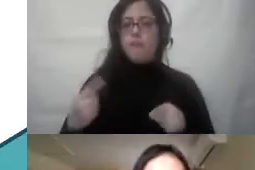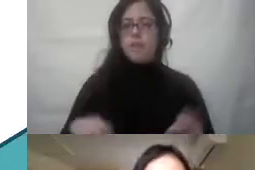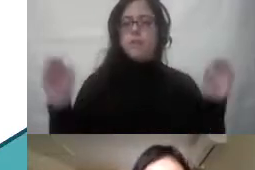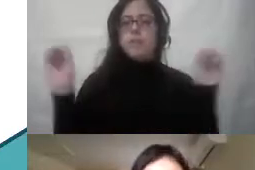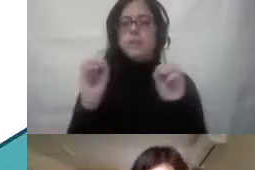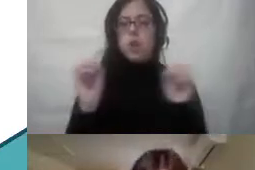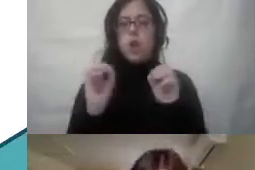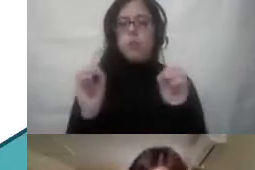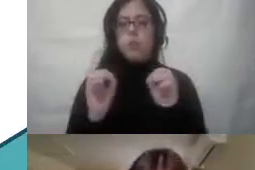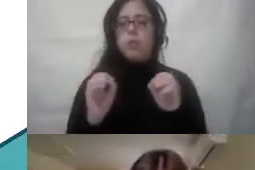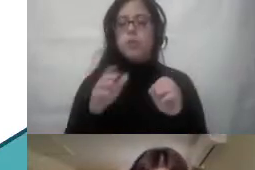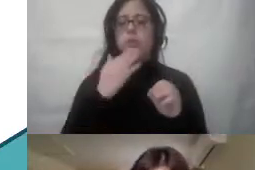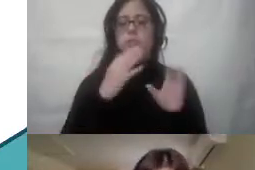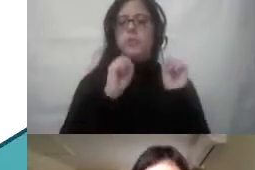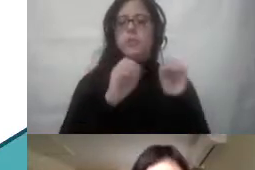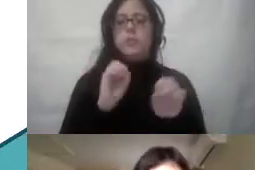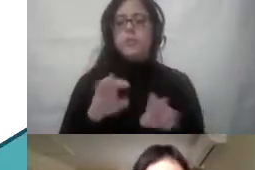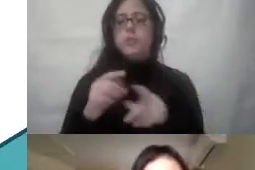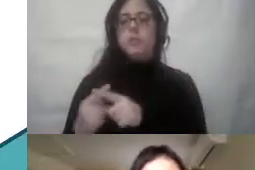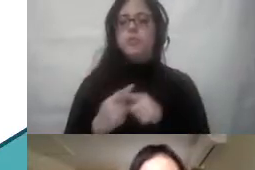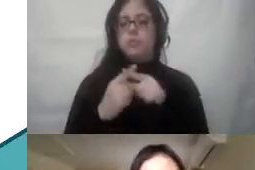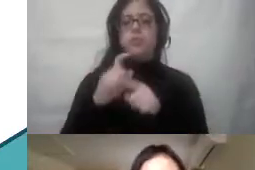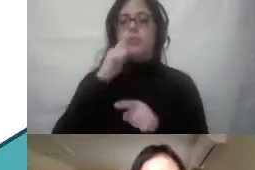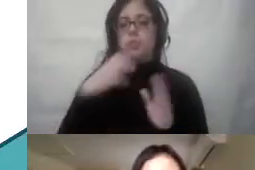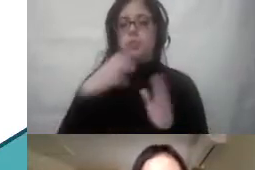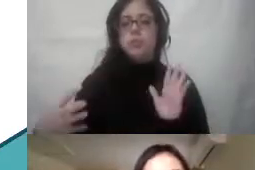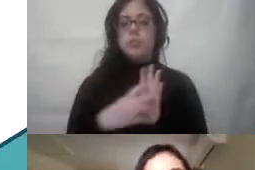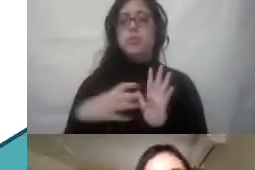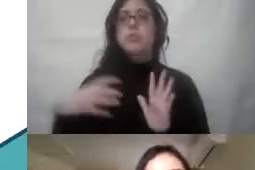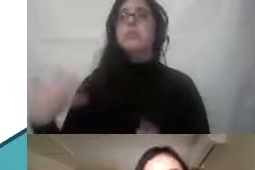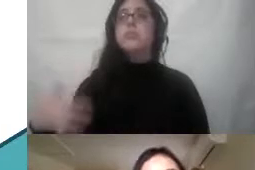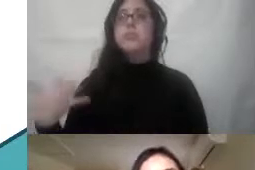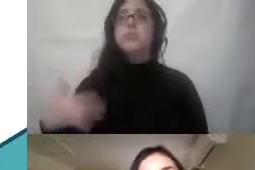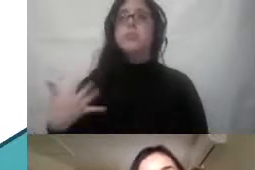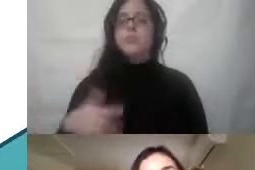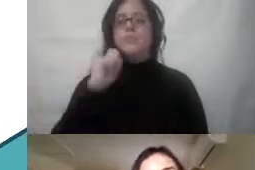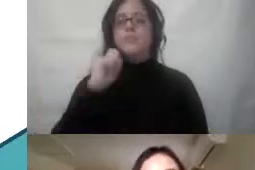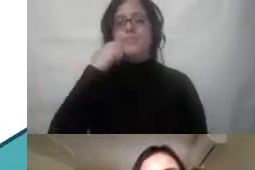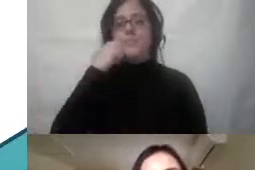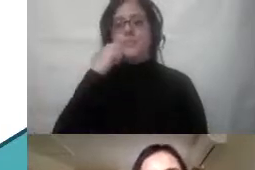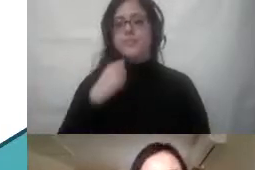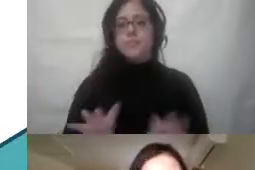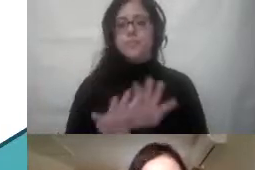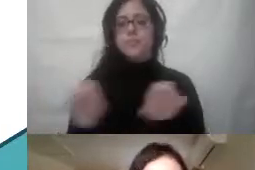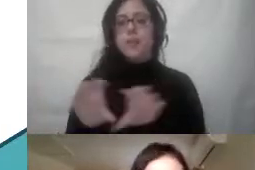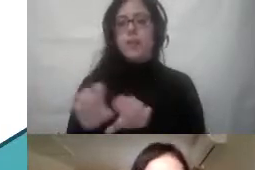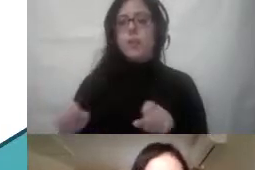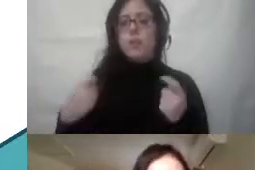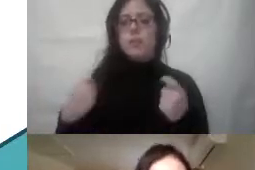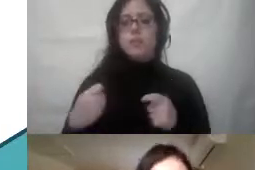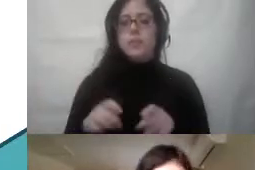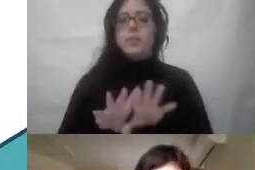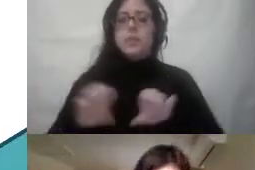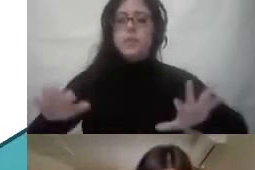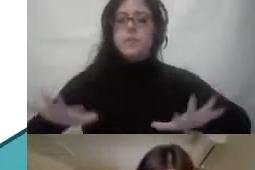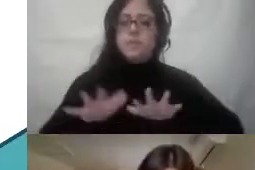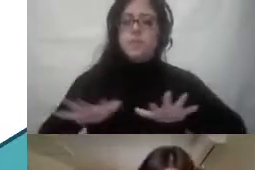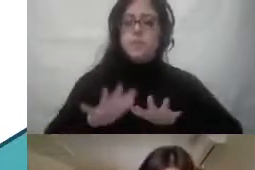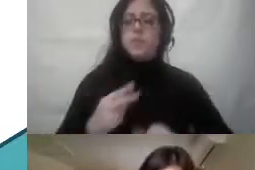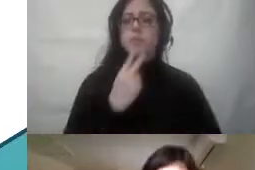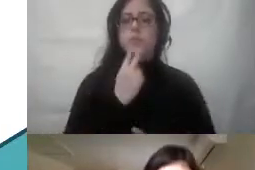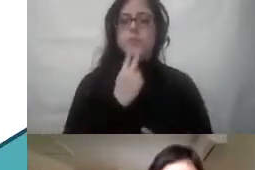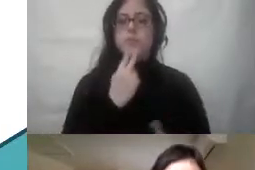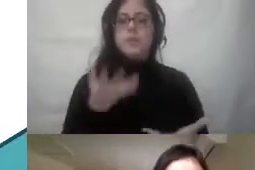que la formación ciudadana es una asignatura controversial, porque significa ponernos de acuerdo, tratar de ponernos de acuerdo para vivir en una